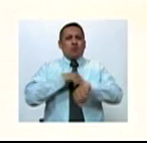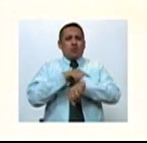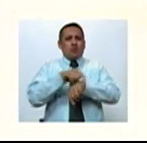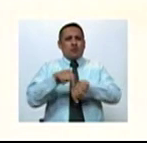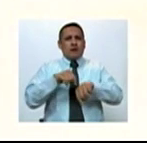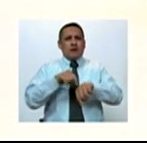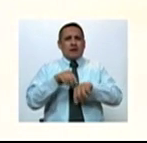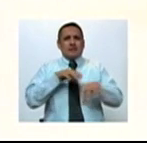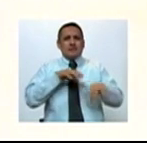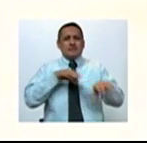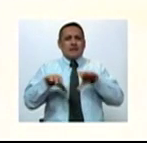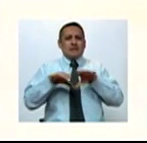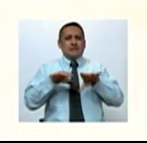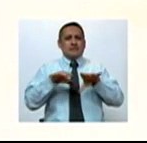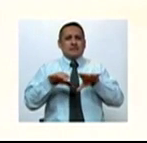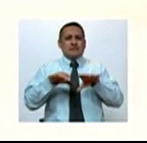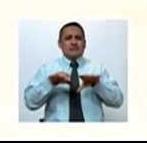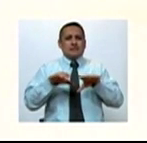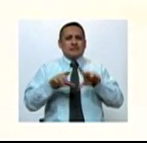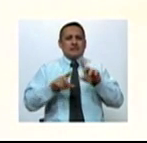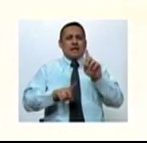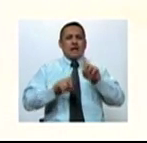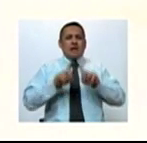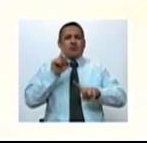retraso se hacen alguna